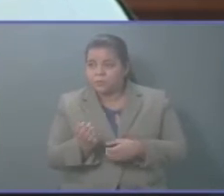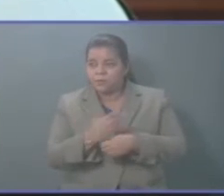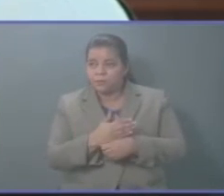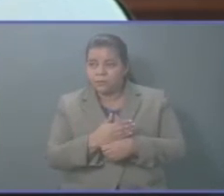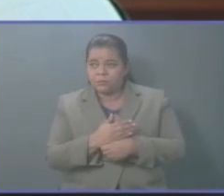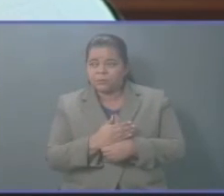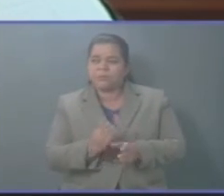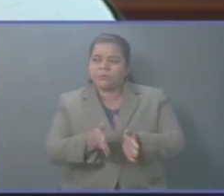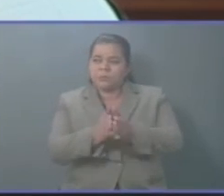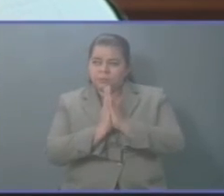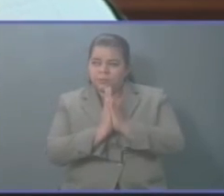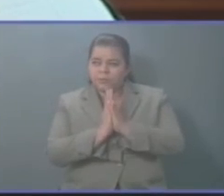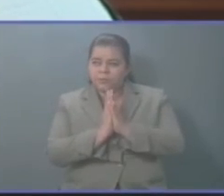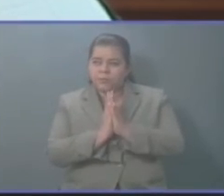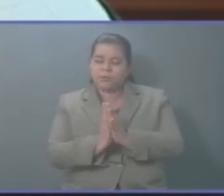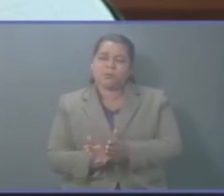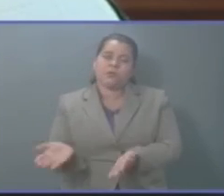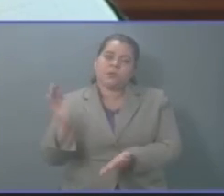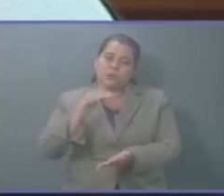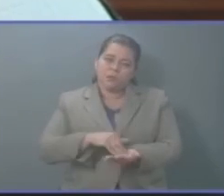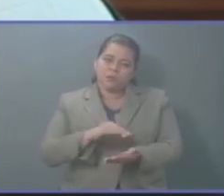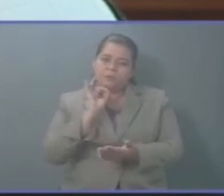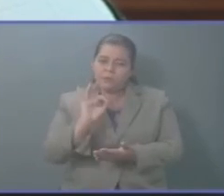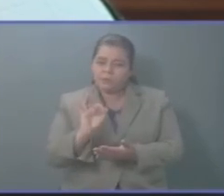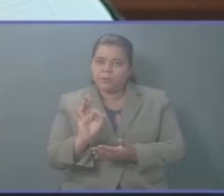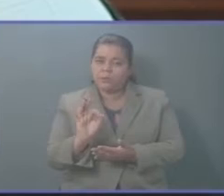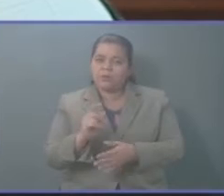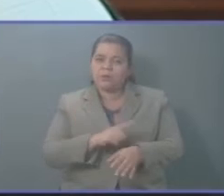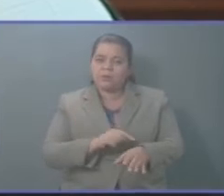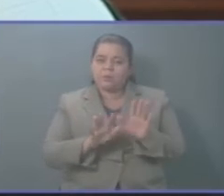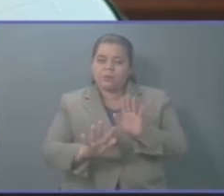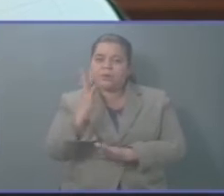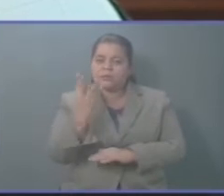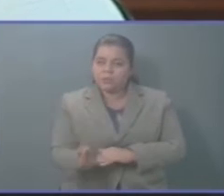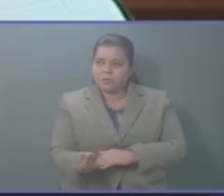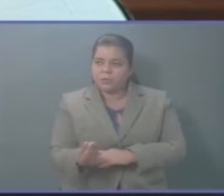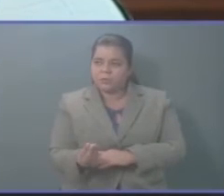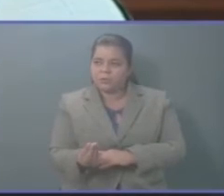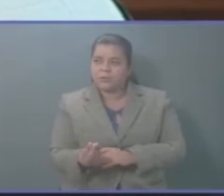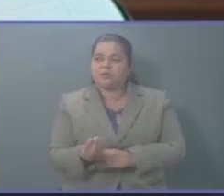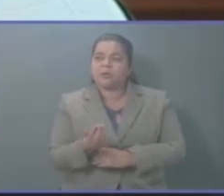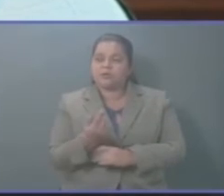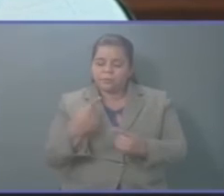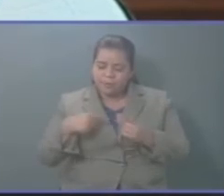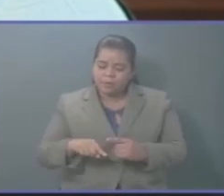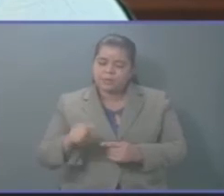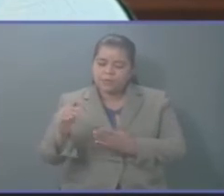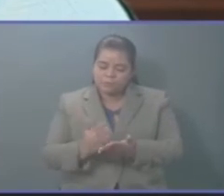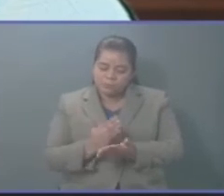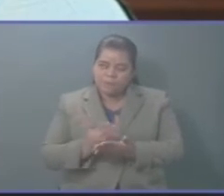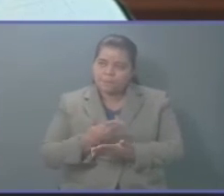fracción pediríamos una reconsideración y se otorgue un plazo de 15 días para estudiar esta